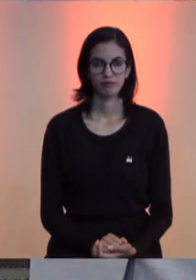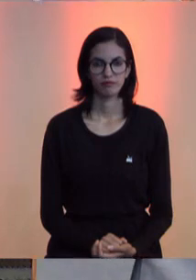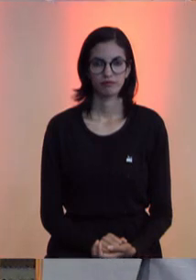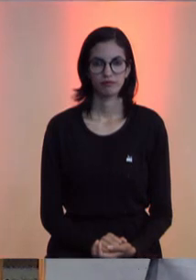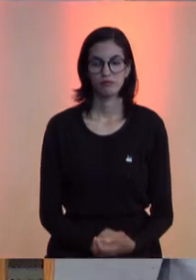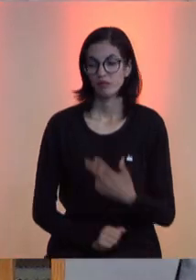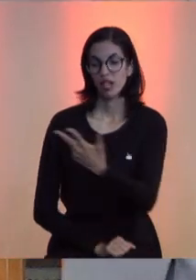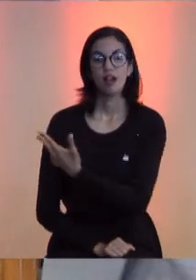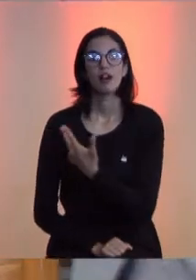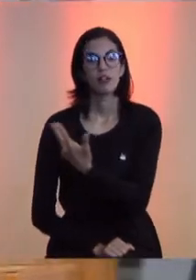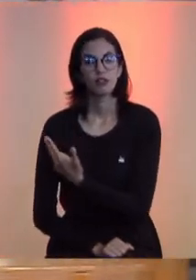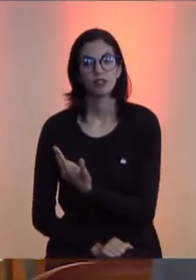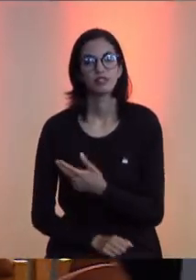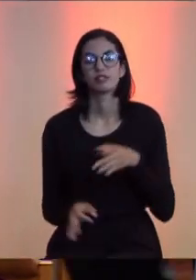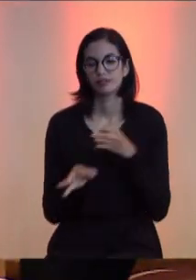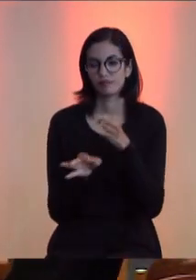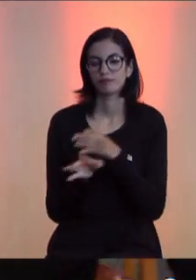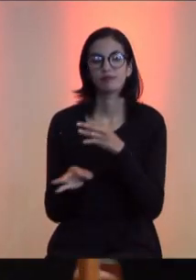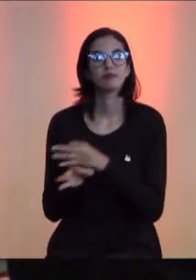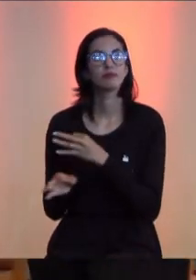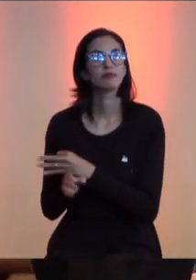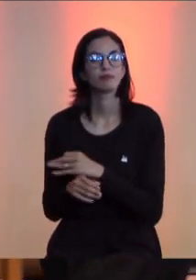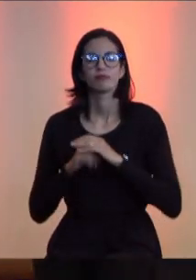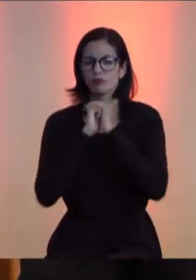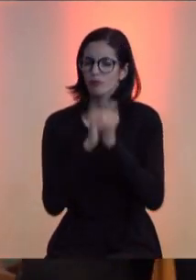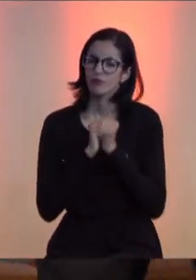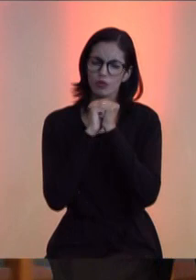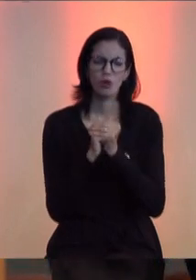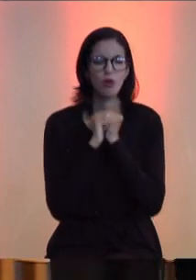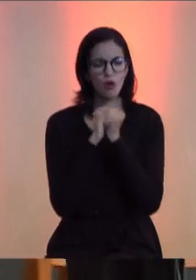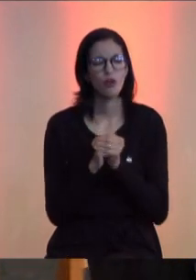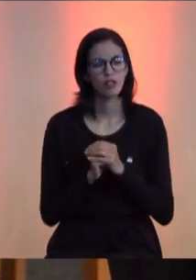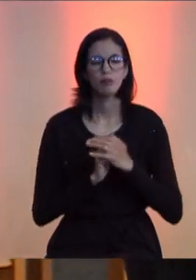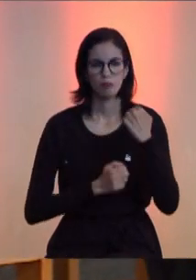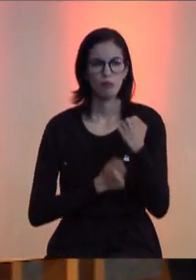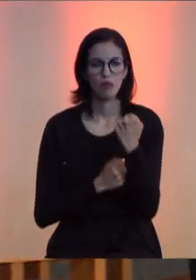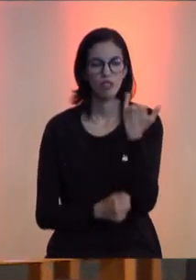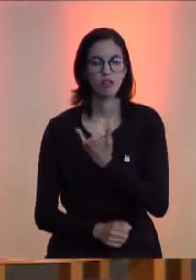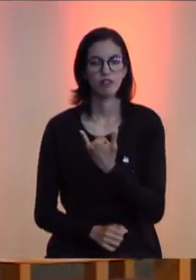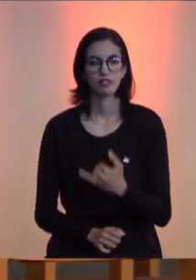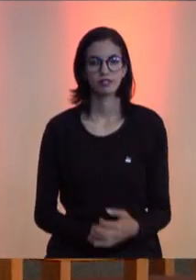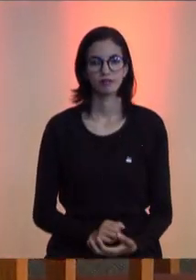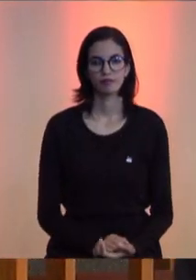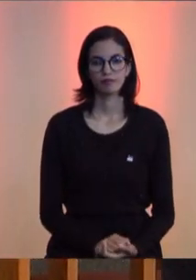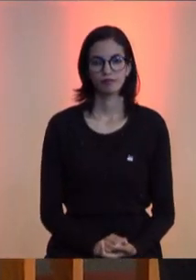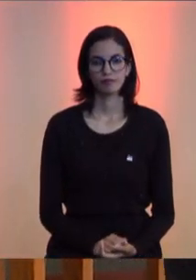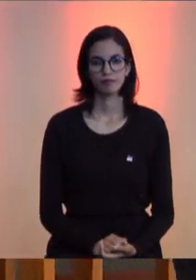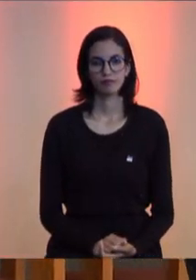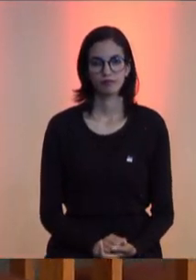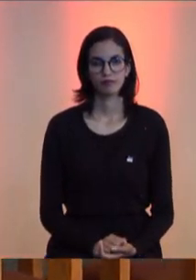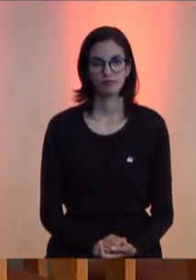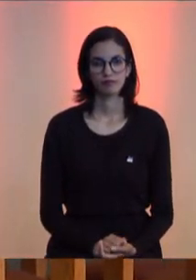Sadrach, Mesach, Abednego, orad, orad, y hay poder en la oración. Someone said, much prayer, more power, little prayer,